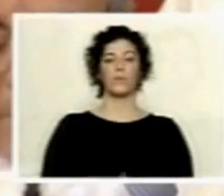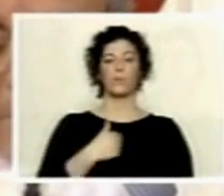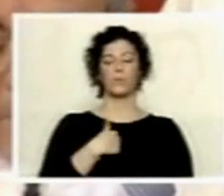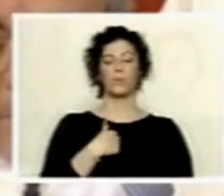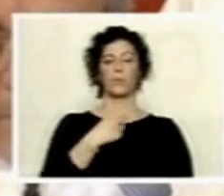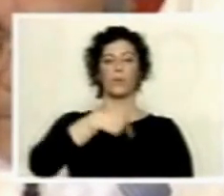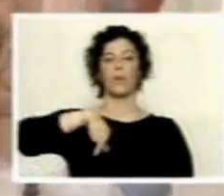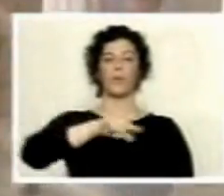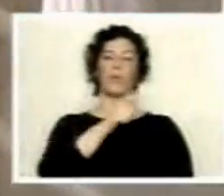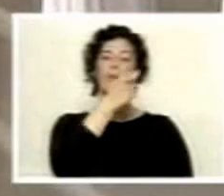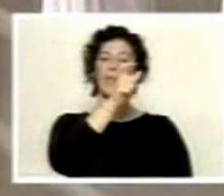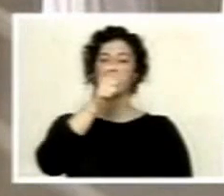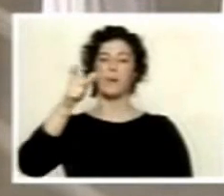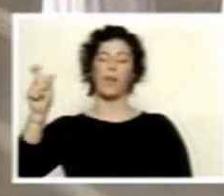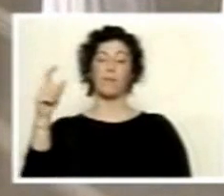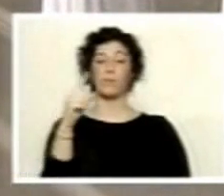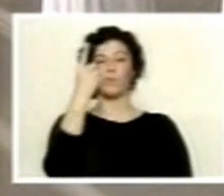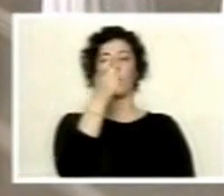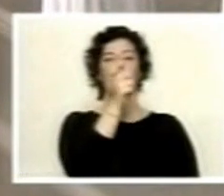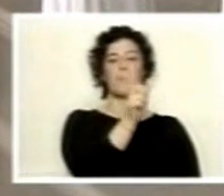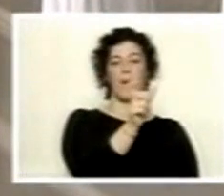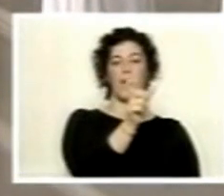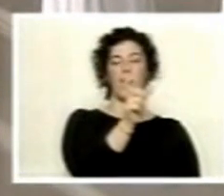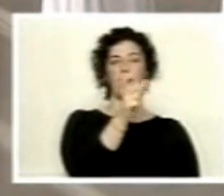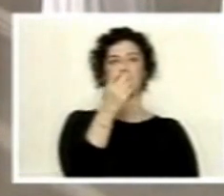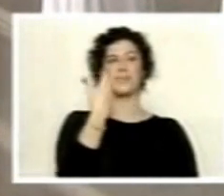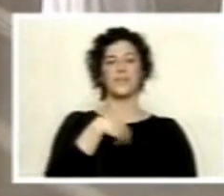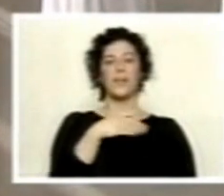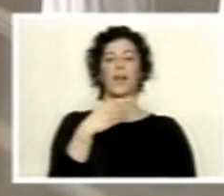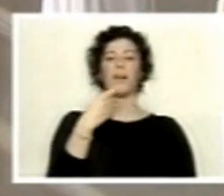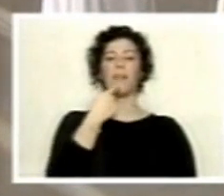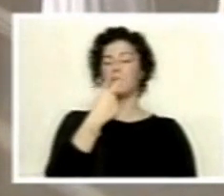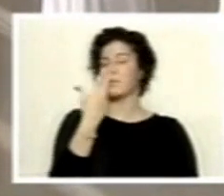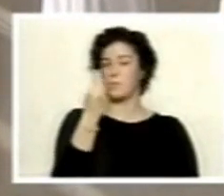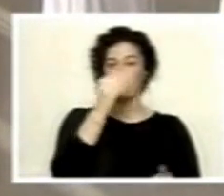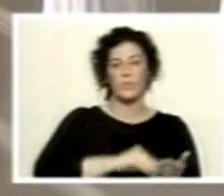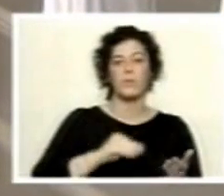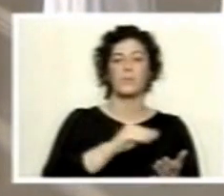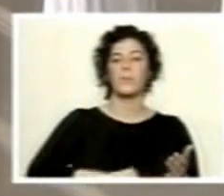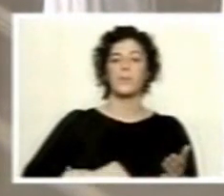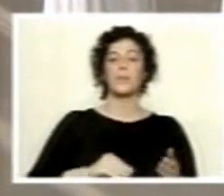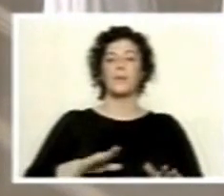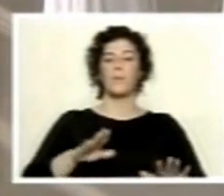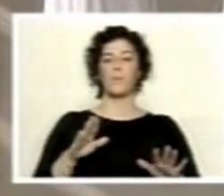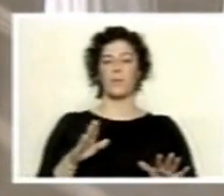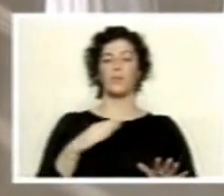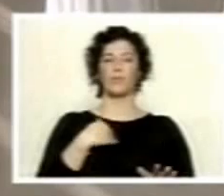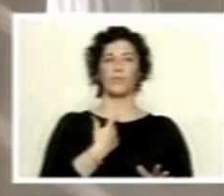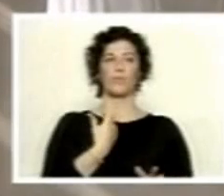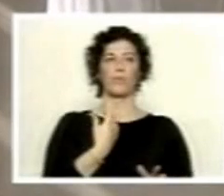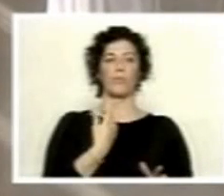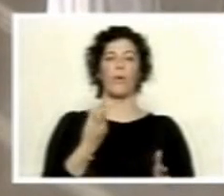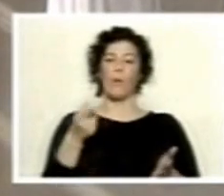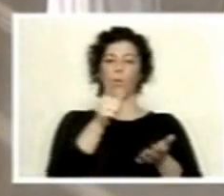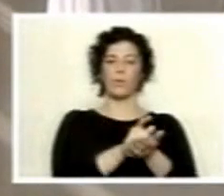ofrezca unas palabras o una palabra muy gastadas por su uso, no pocas veces abusivo, pero que no puedo menos